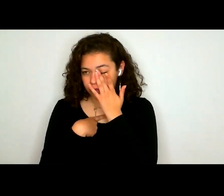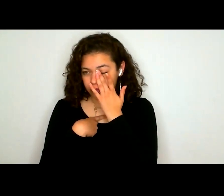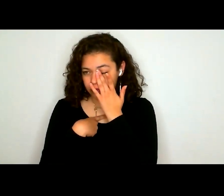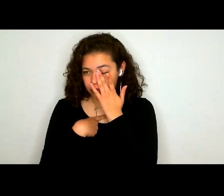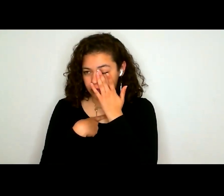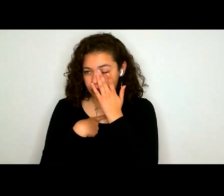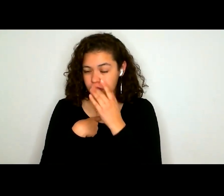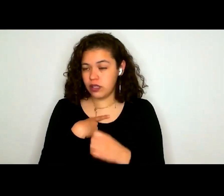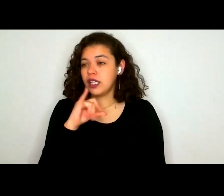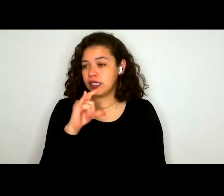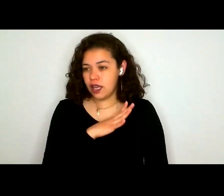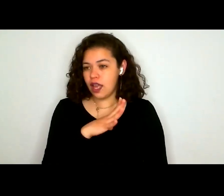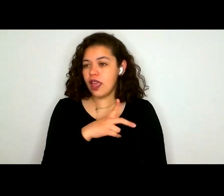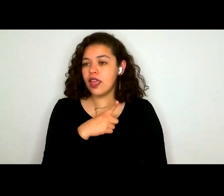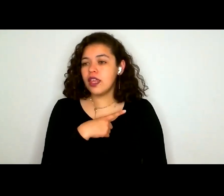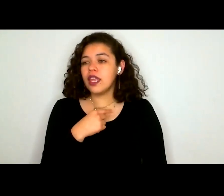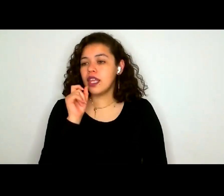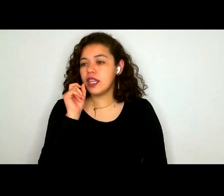y cómo se